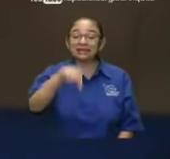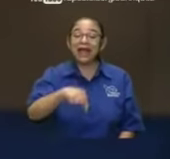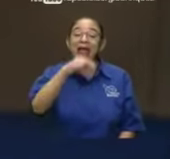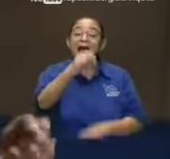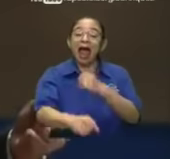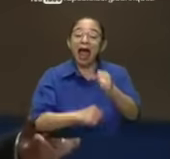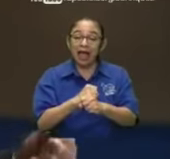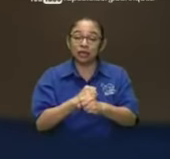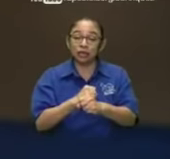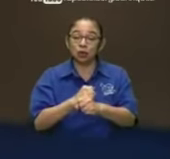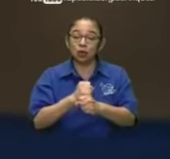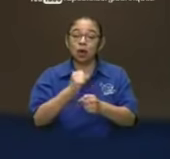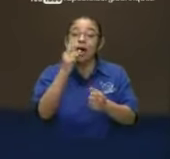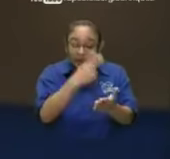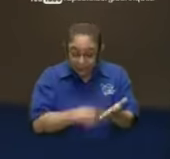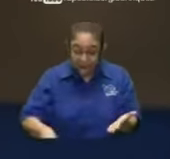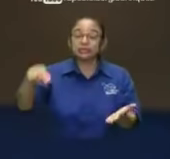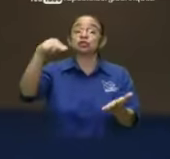resucitar,